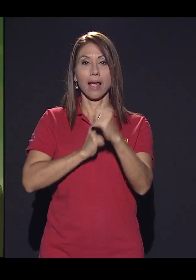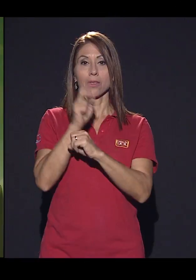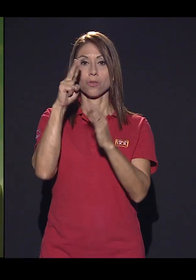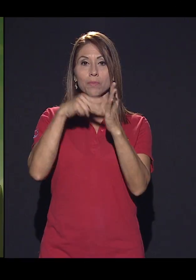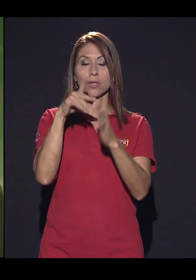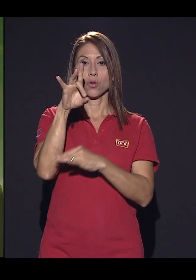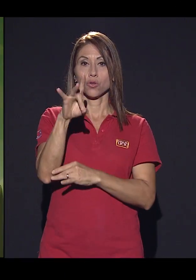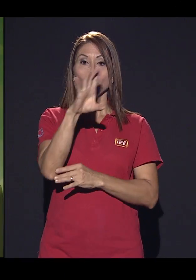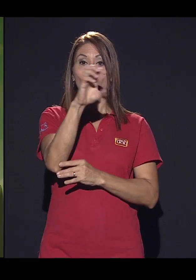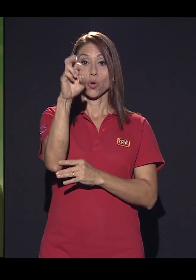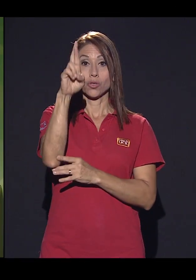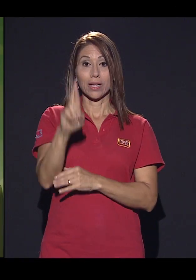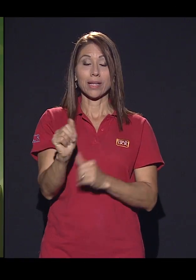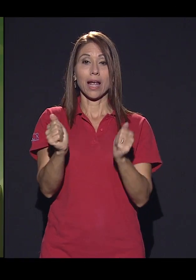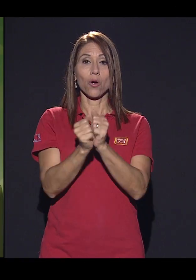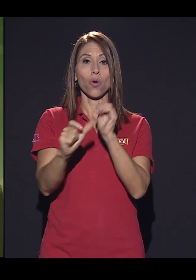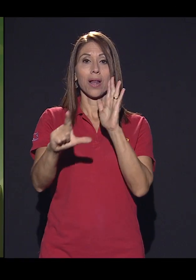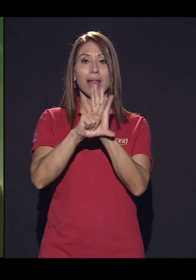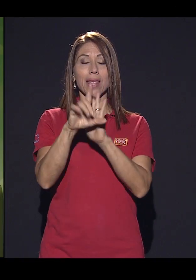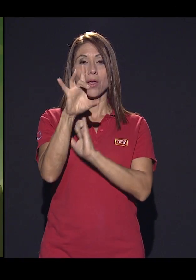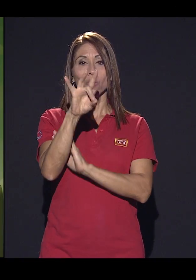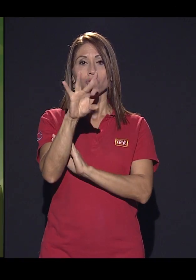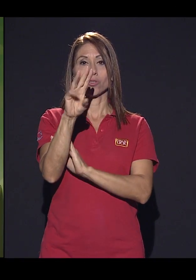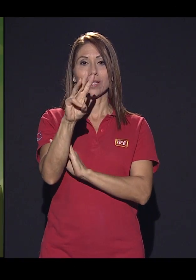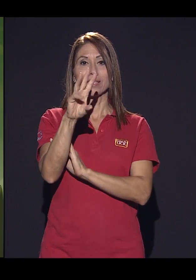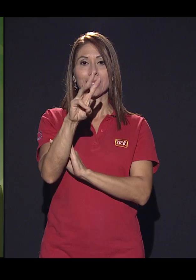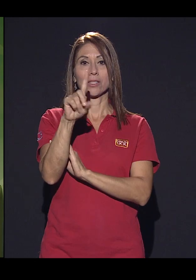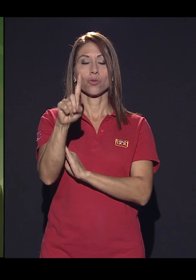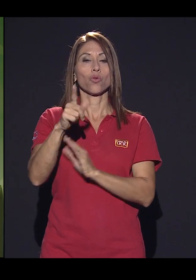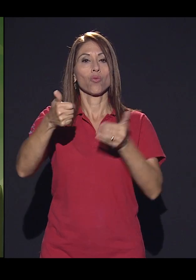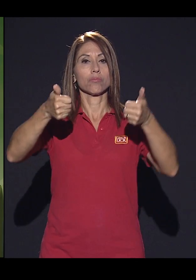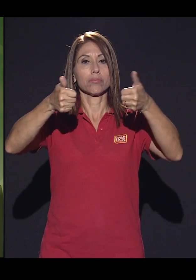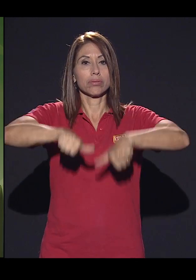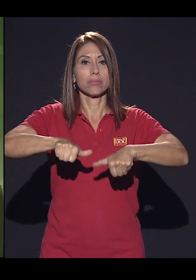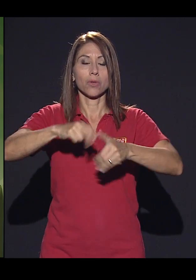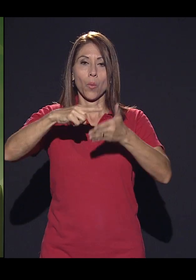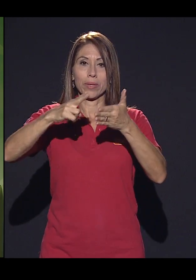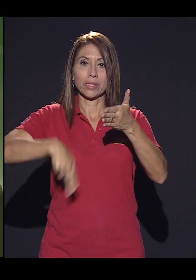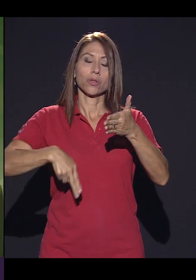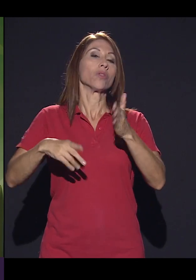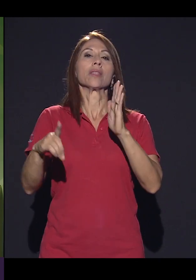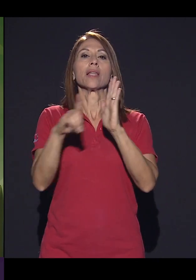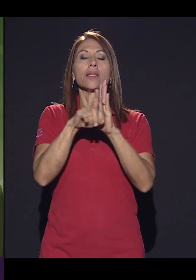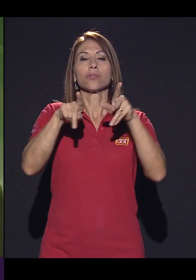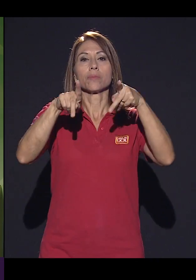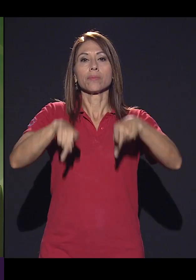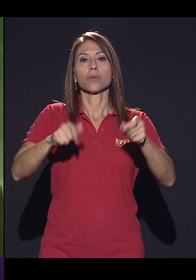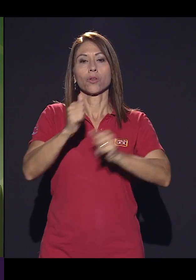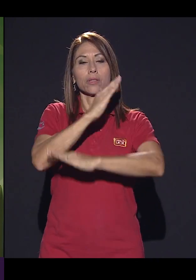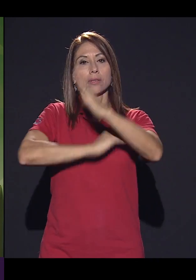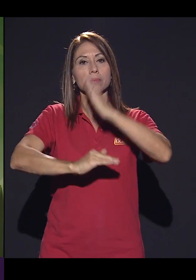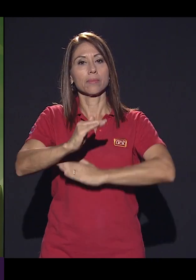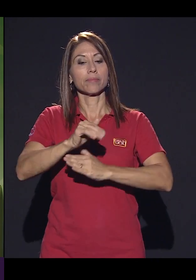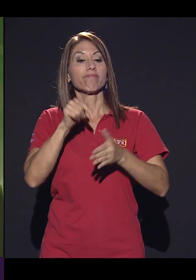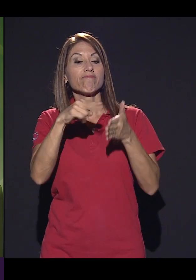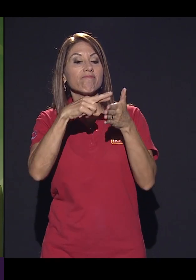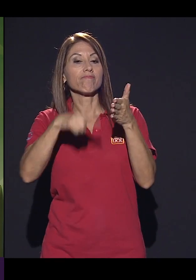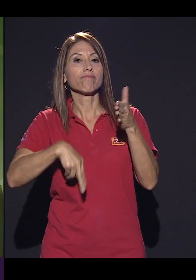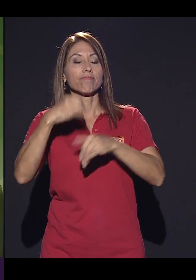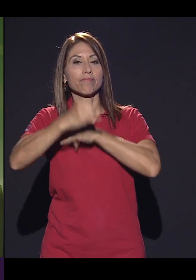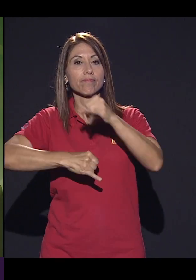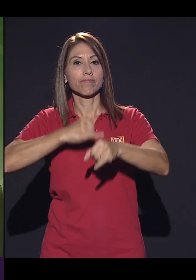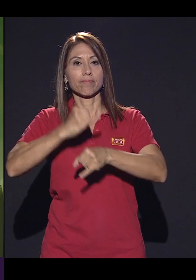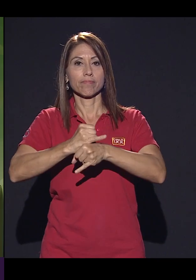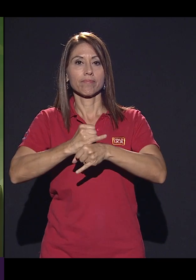Desde 2008, Costa Rica aprobó mediante la Ley 8661 la Convención sobre los Derechos de las Personas con Discapacidad,